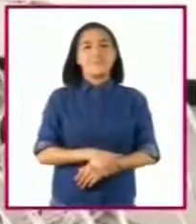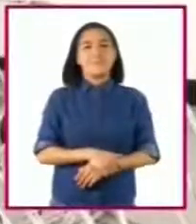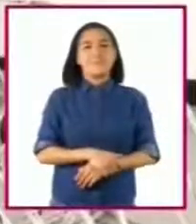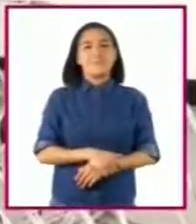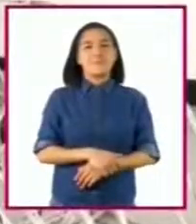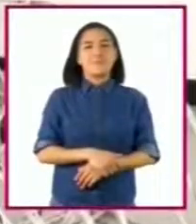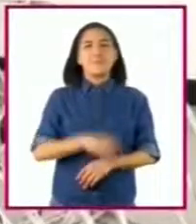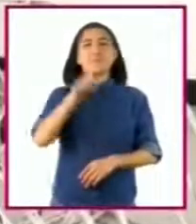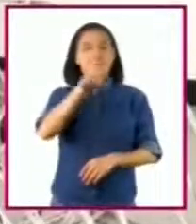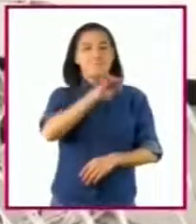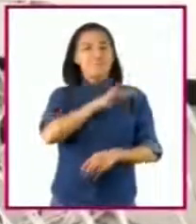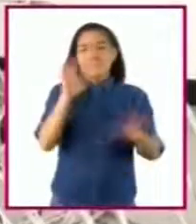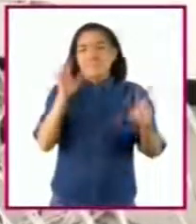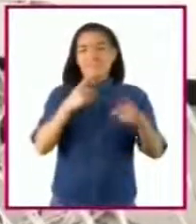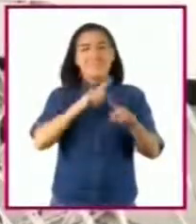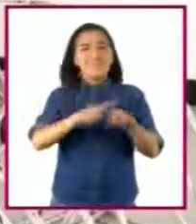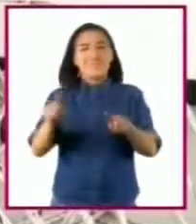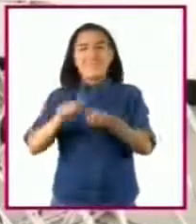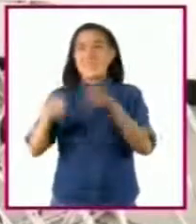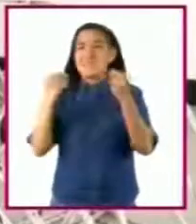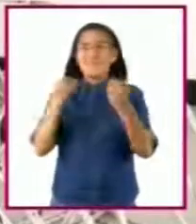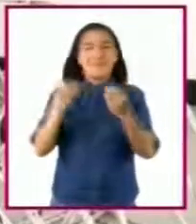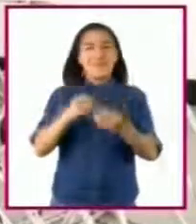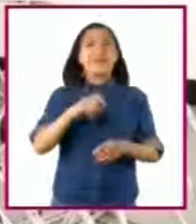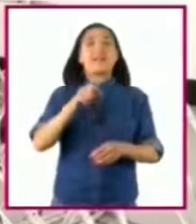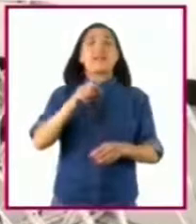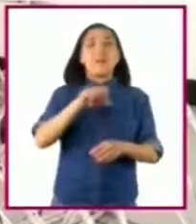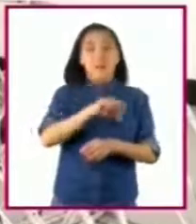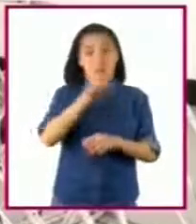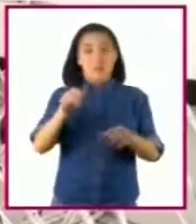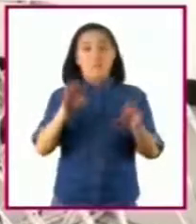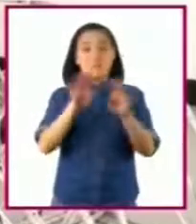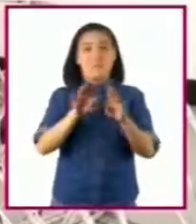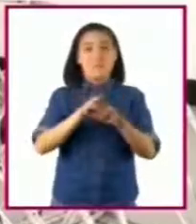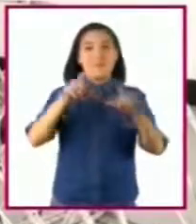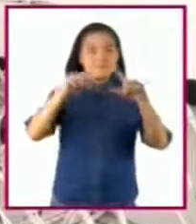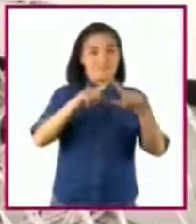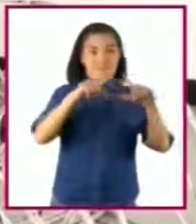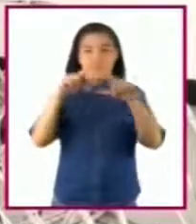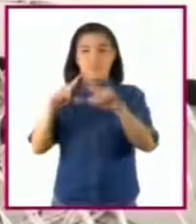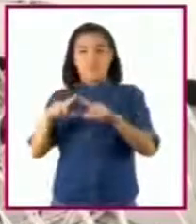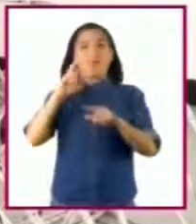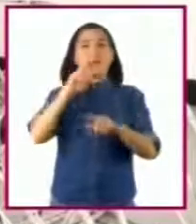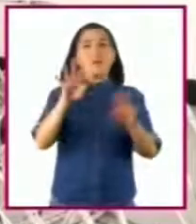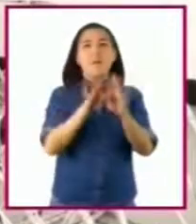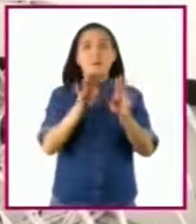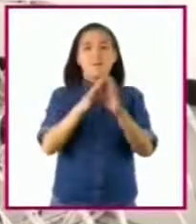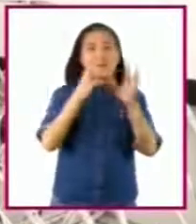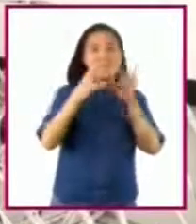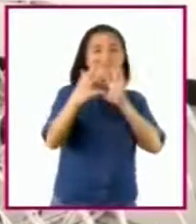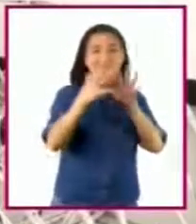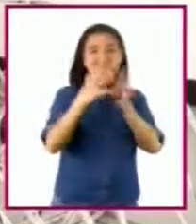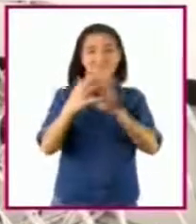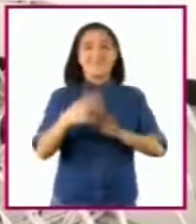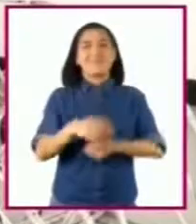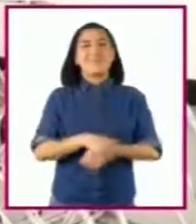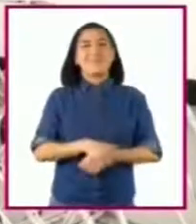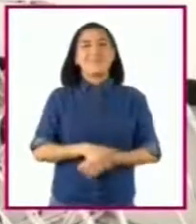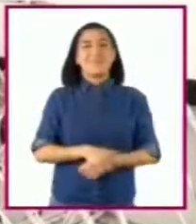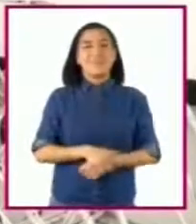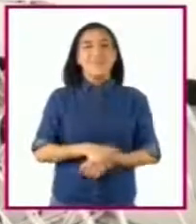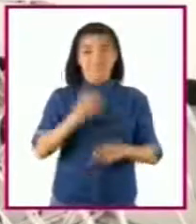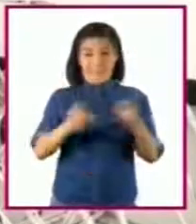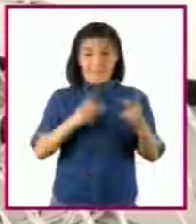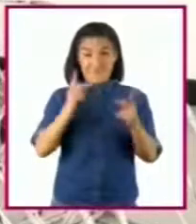Pueden hacer muchísimas. Y con ayuda de otra, vamos a generar la forma tridimensional. ¿Perfecto?